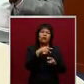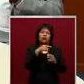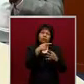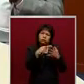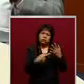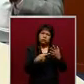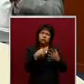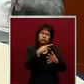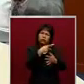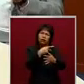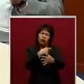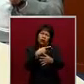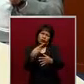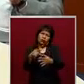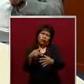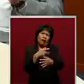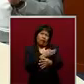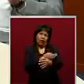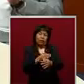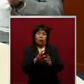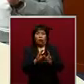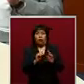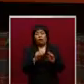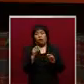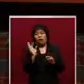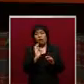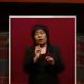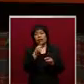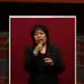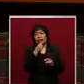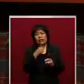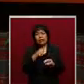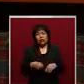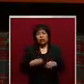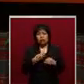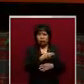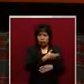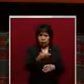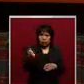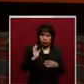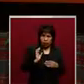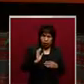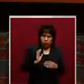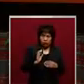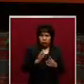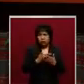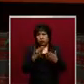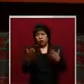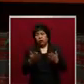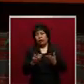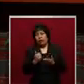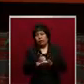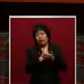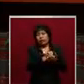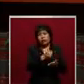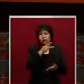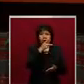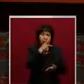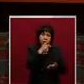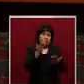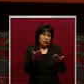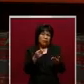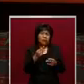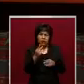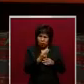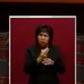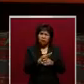ese sentido. Si el niño es campesino y es tiempo de ahorita el temporal y tiene que ir a ayudar al papá, porque eso